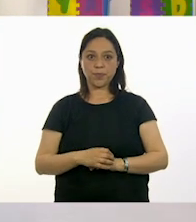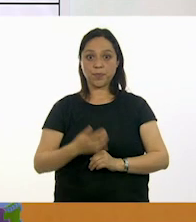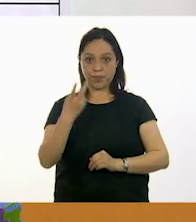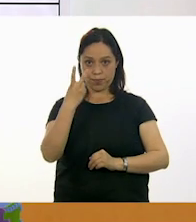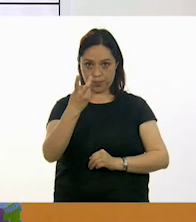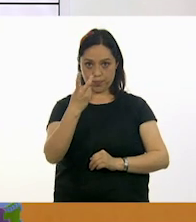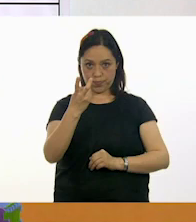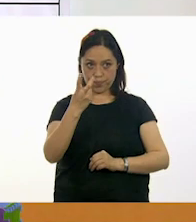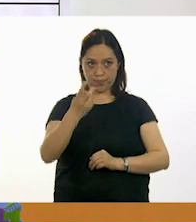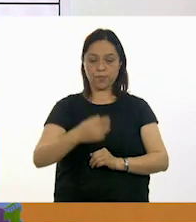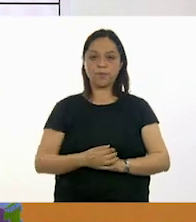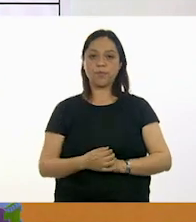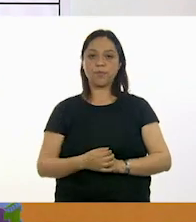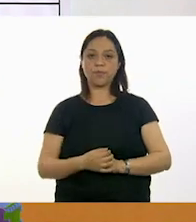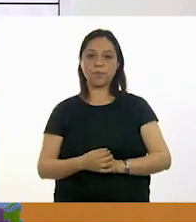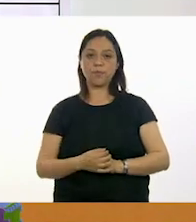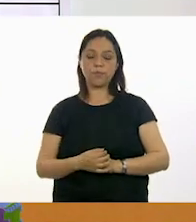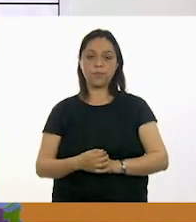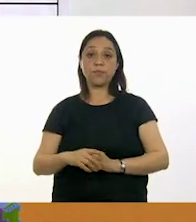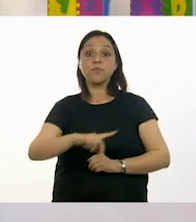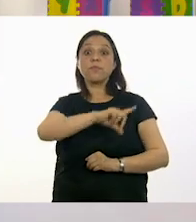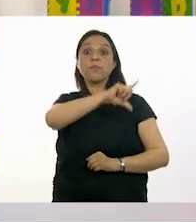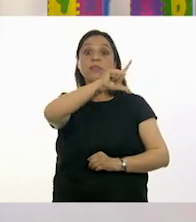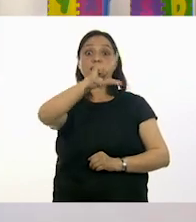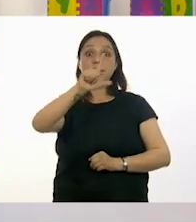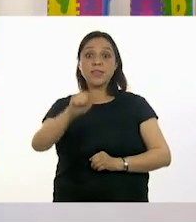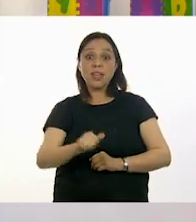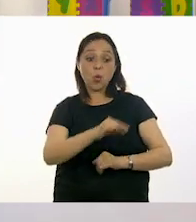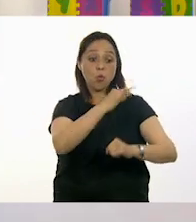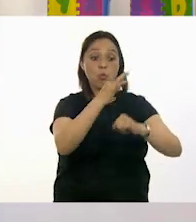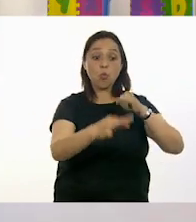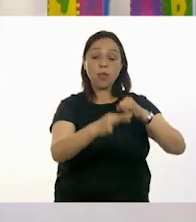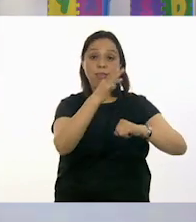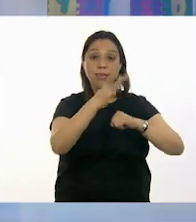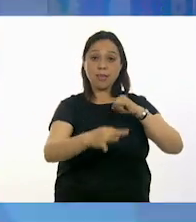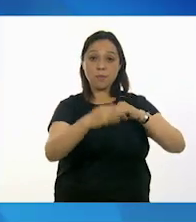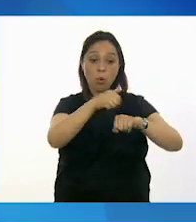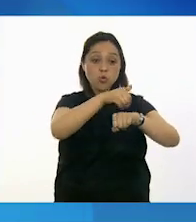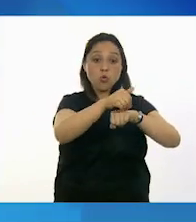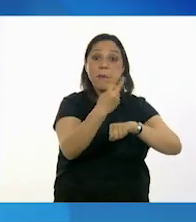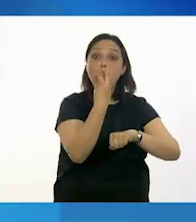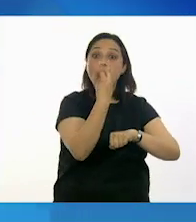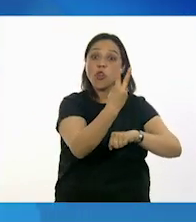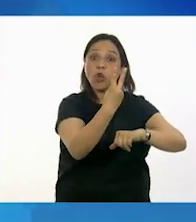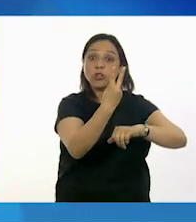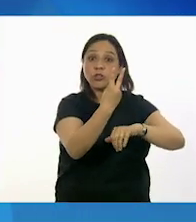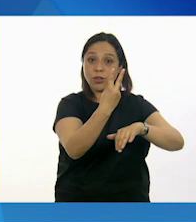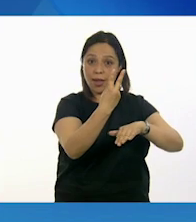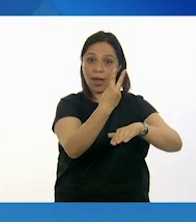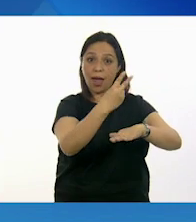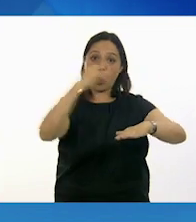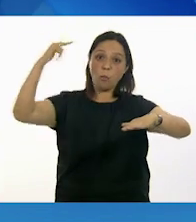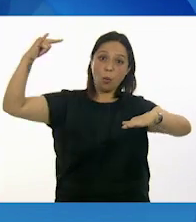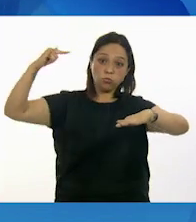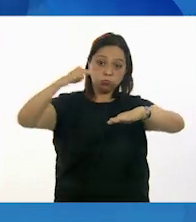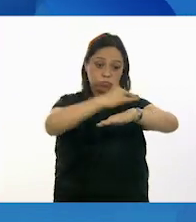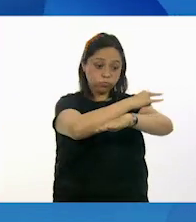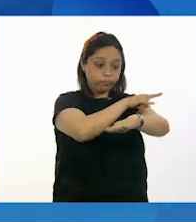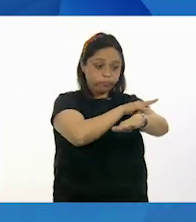15 aviones, muy bien. Y por último, en la pista 2 fueron 15 también. 15